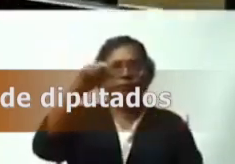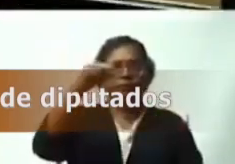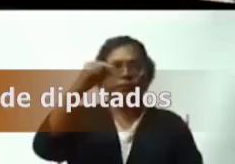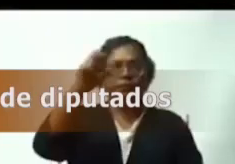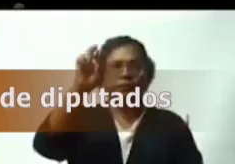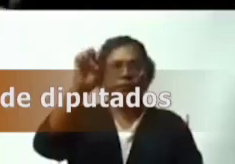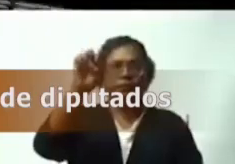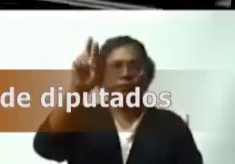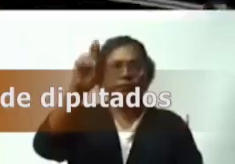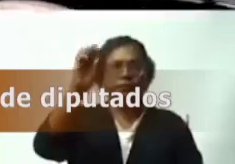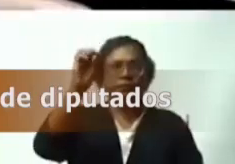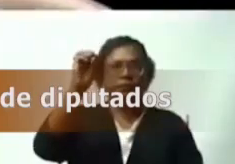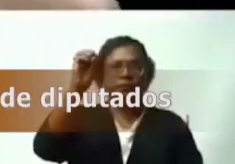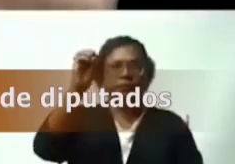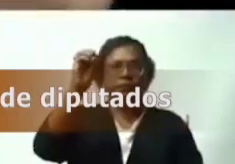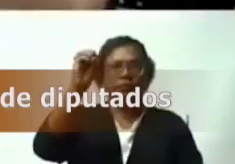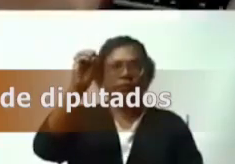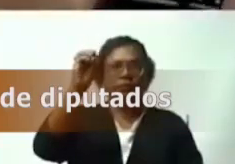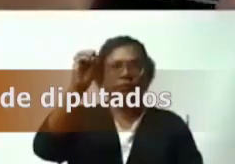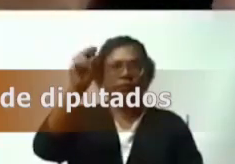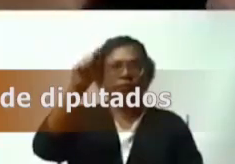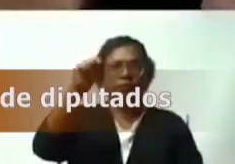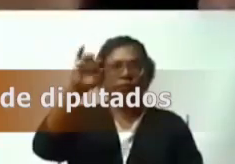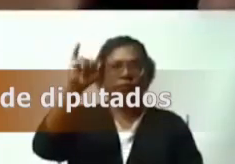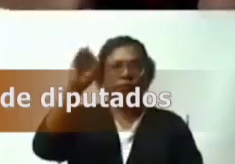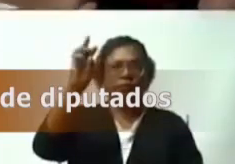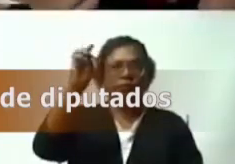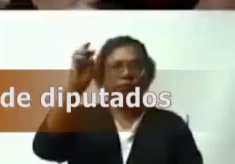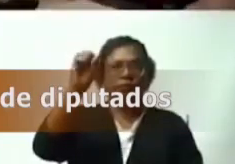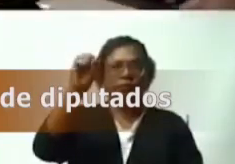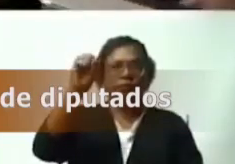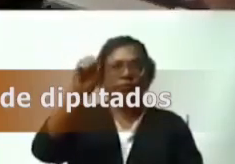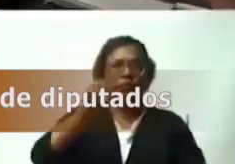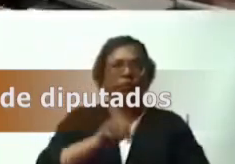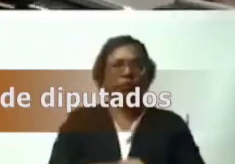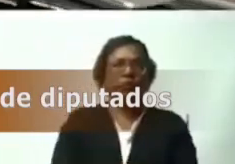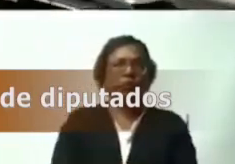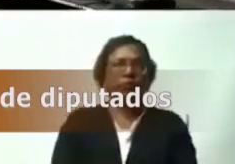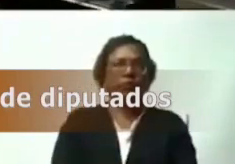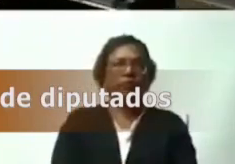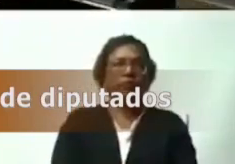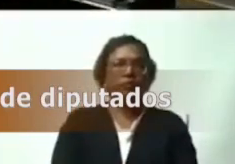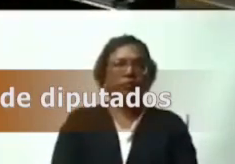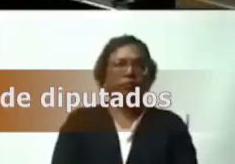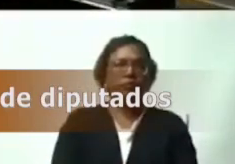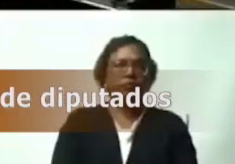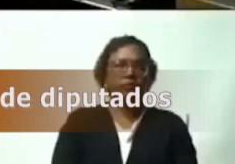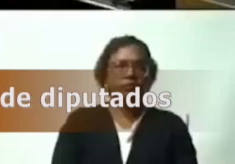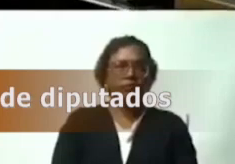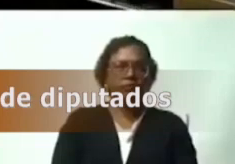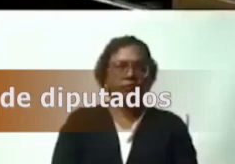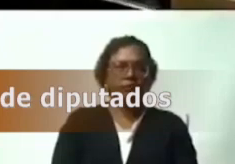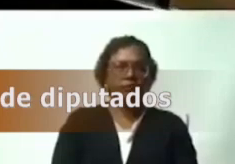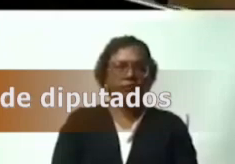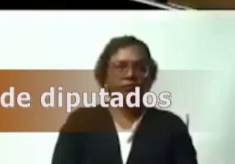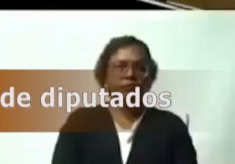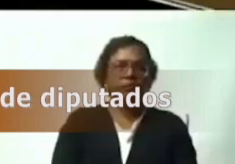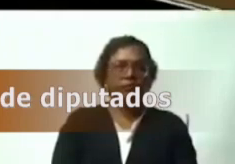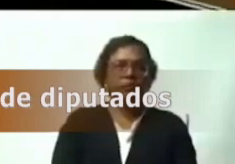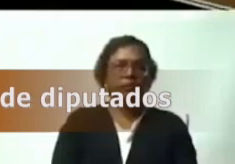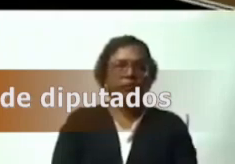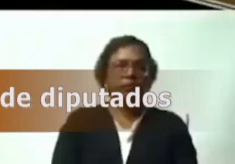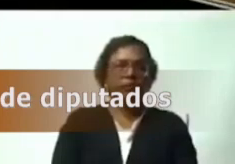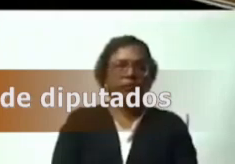diputados que presiden la cámara baja del país tomando en cuenta que son más de 200 Ojalá que podamos